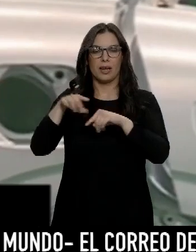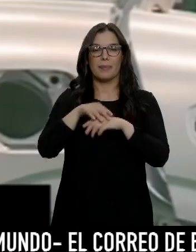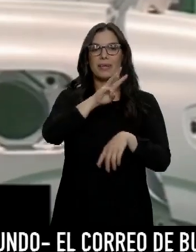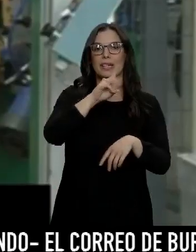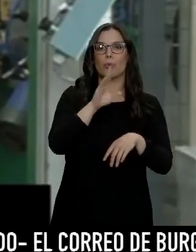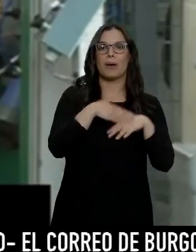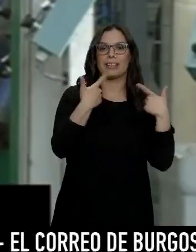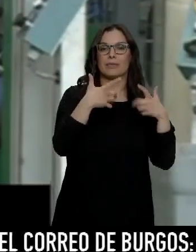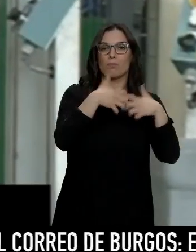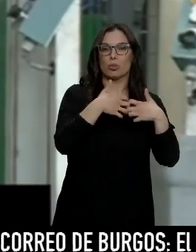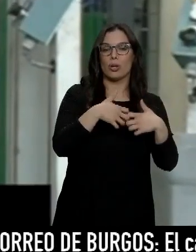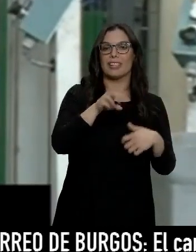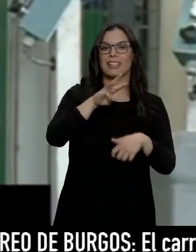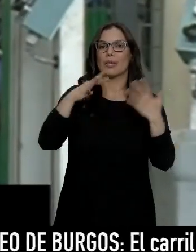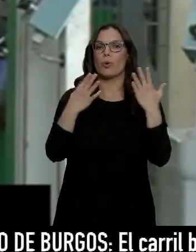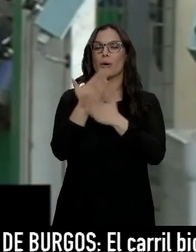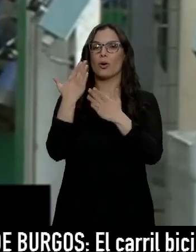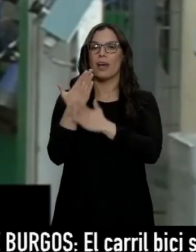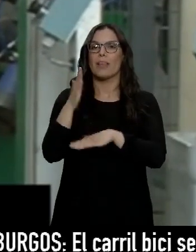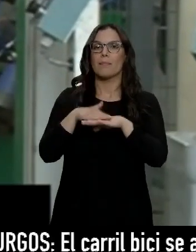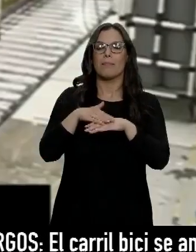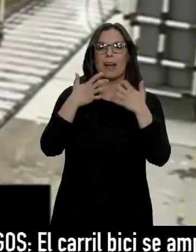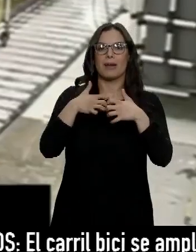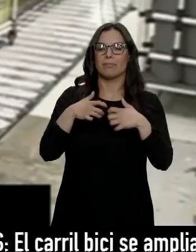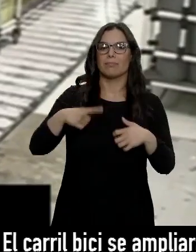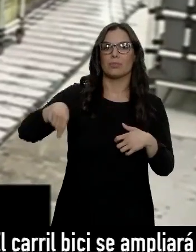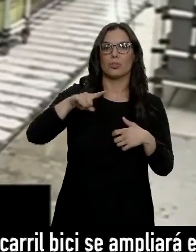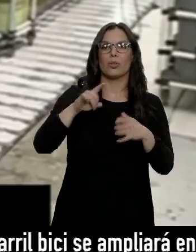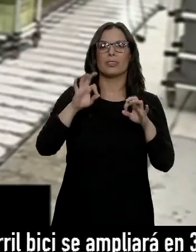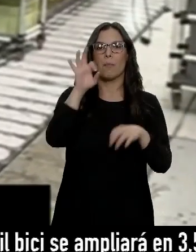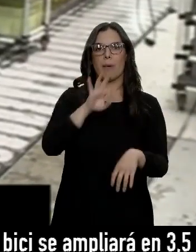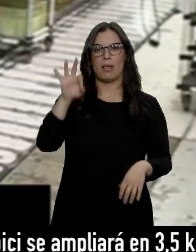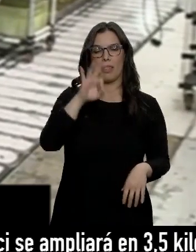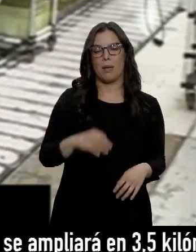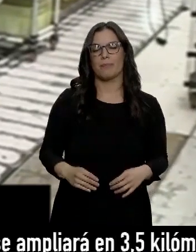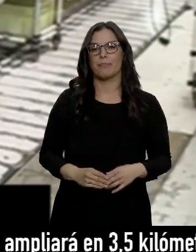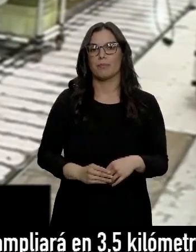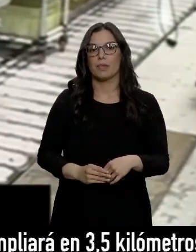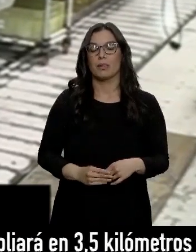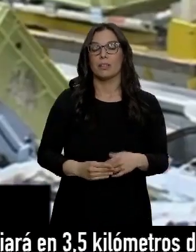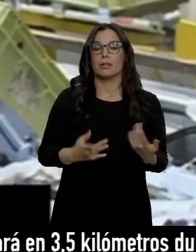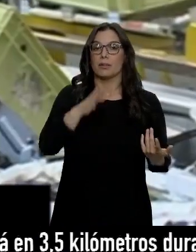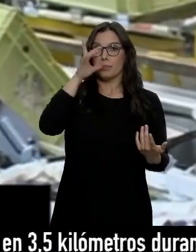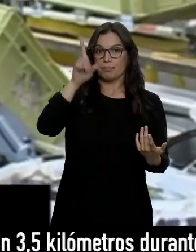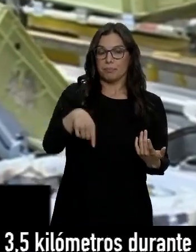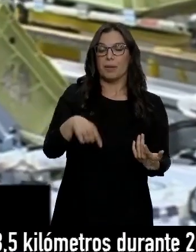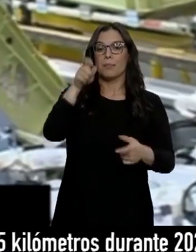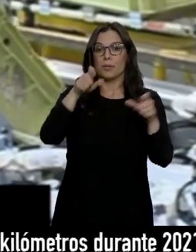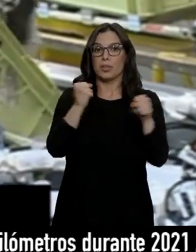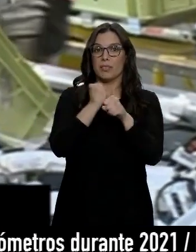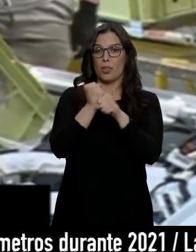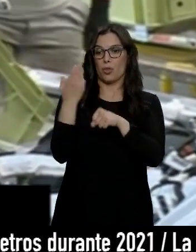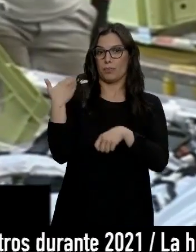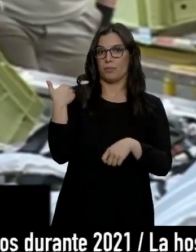la de motores y 39 jornadas para toda la plantilla de la fábrica de Palencia. Por este mismo motivo, los trabajadores ya tuvieron